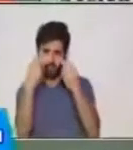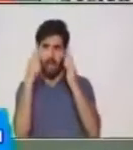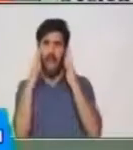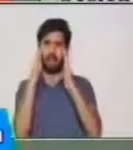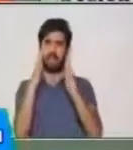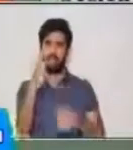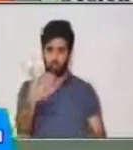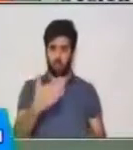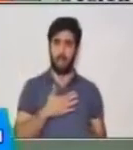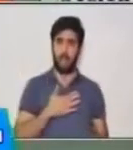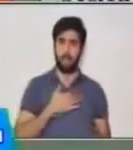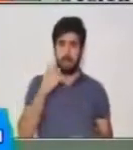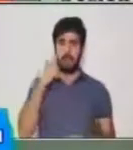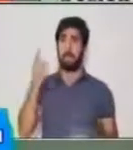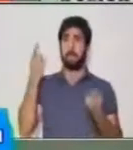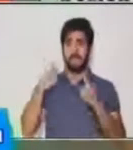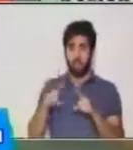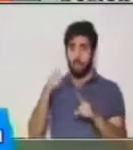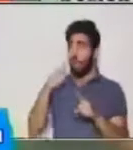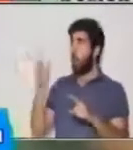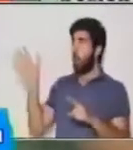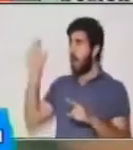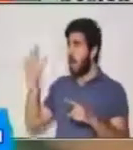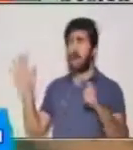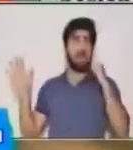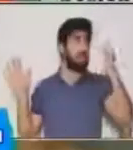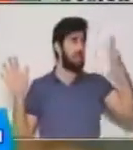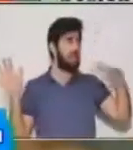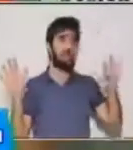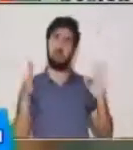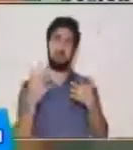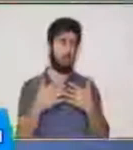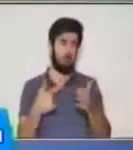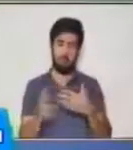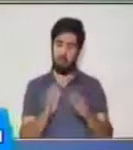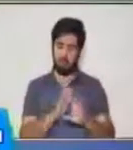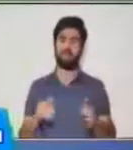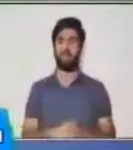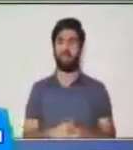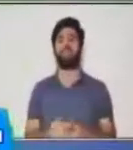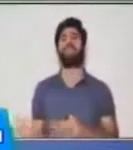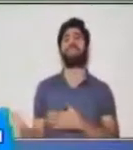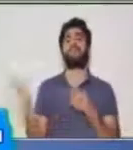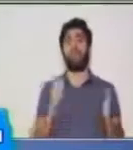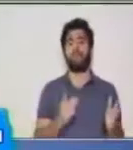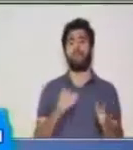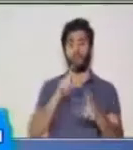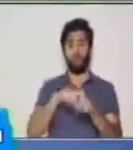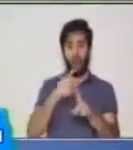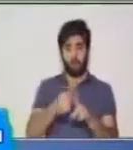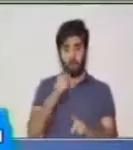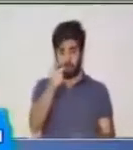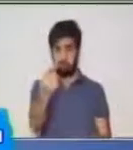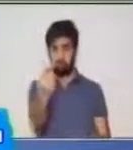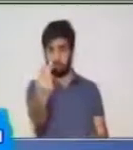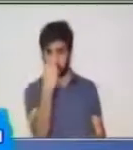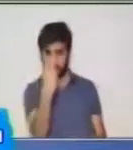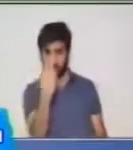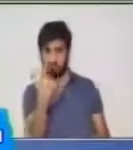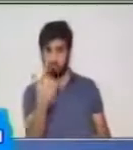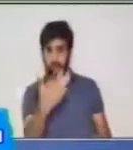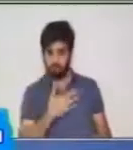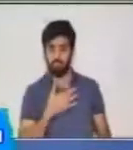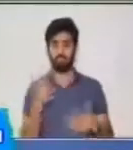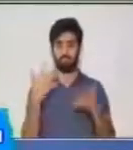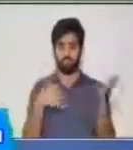no voy a recordar qué fue lo que sucedió. ¿Pero a qué me refiero cuando hablo de escuchar? Cuando yo escucho, no